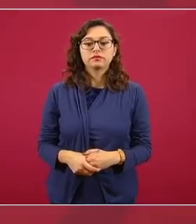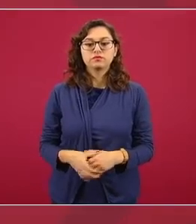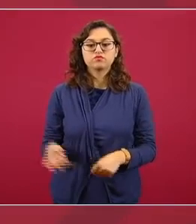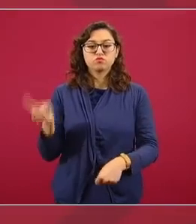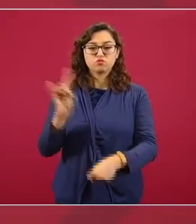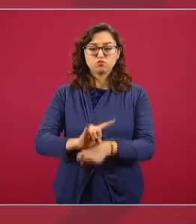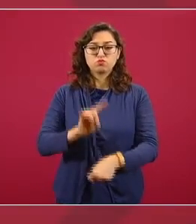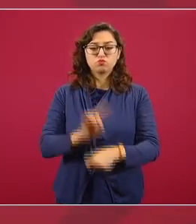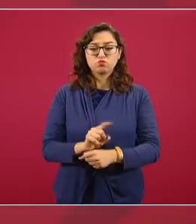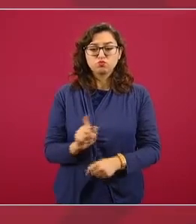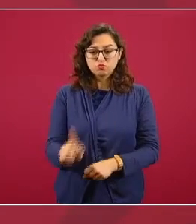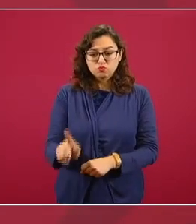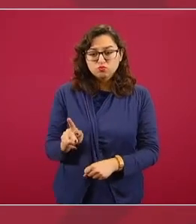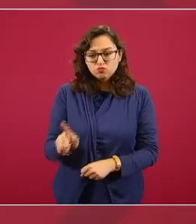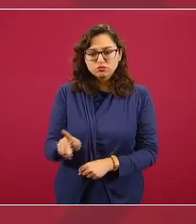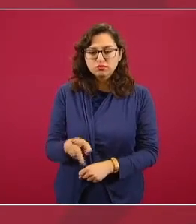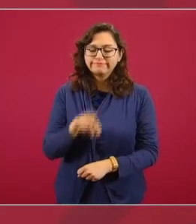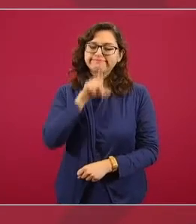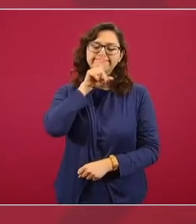simulación,